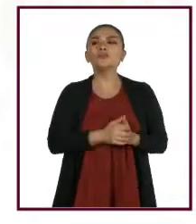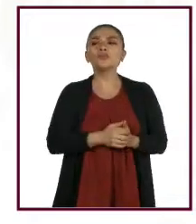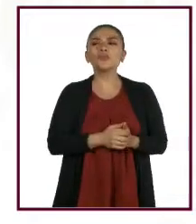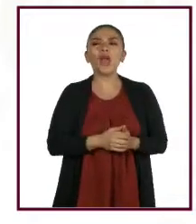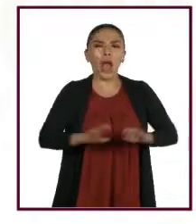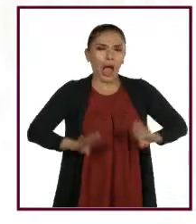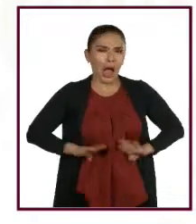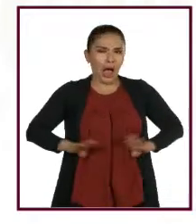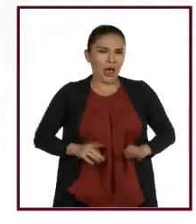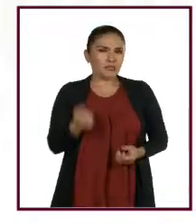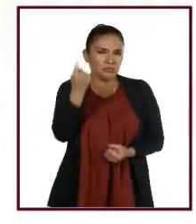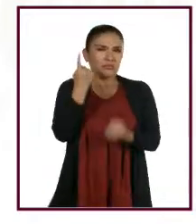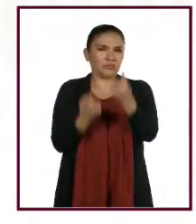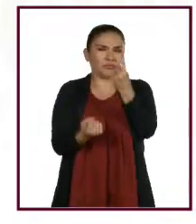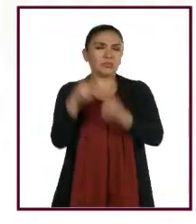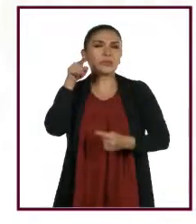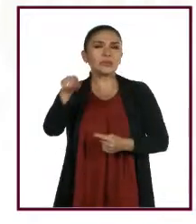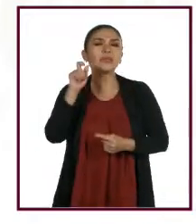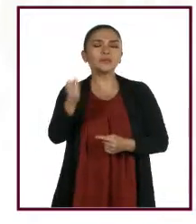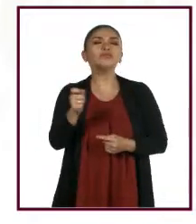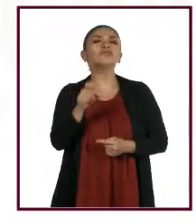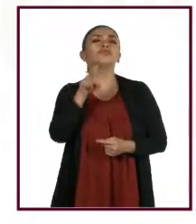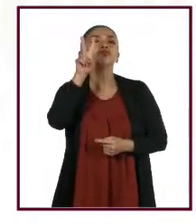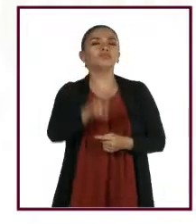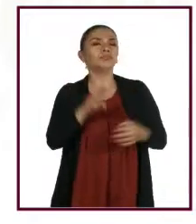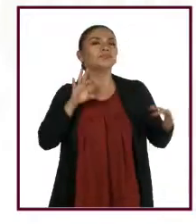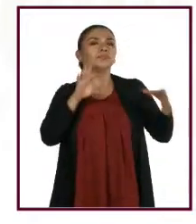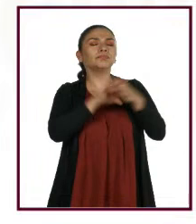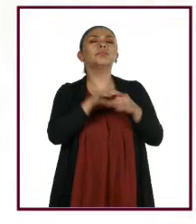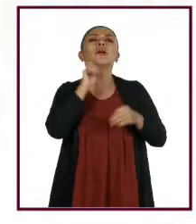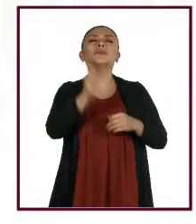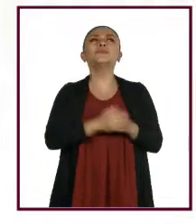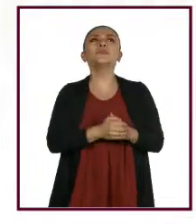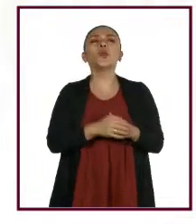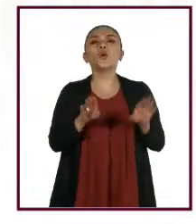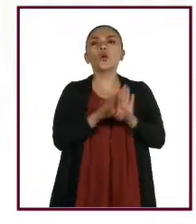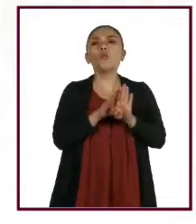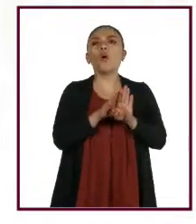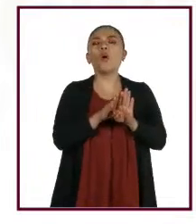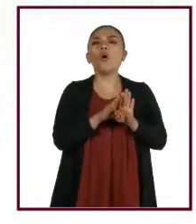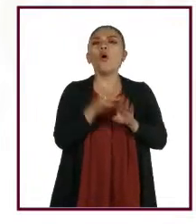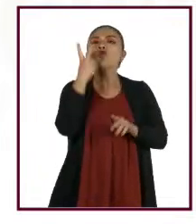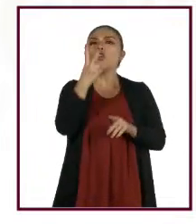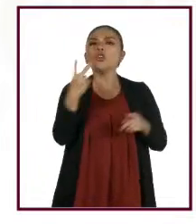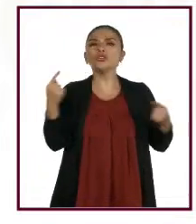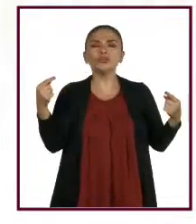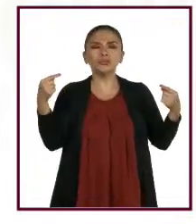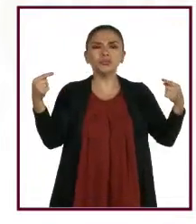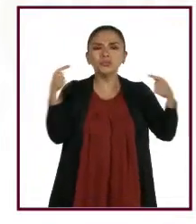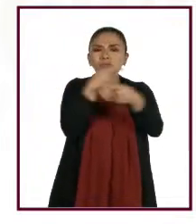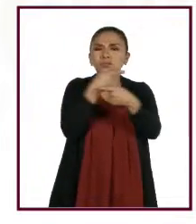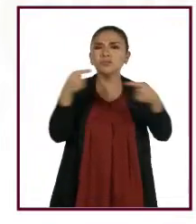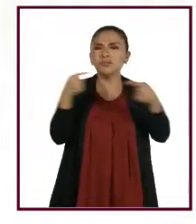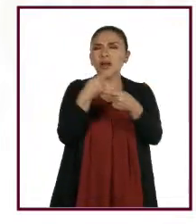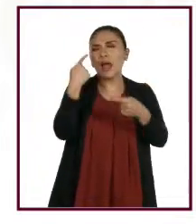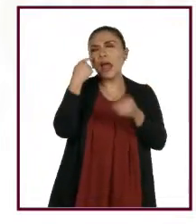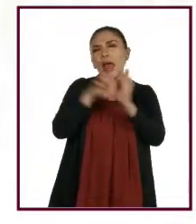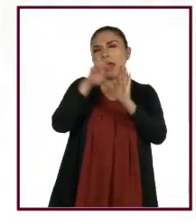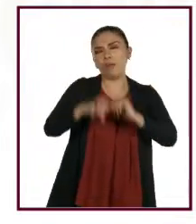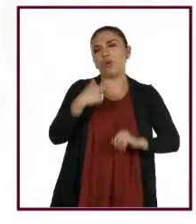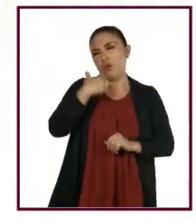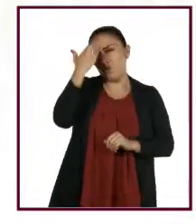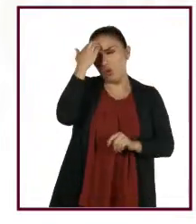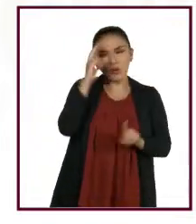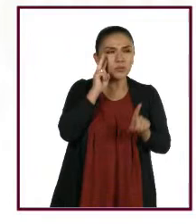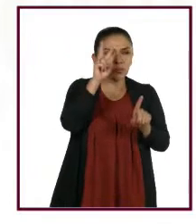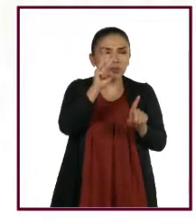algunas condiciones que tienen que ver con una relación bidireccional, es decir, que va de un lado y que va hacia el otro. Nosotros conocemos que